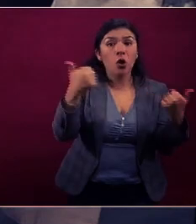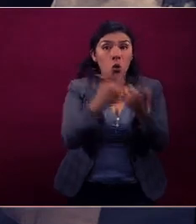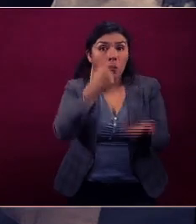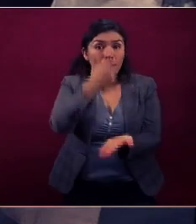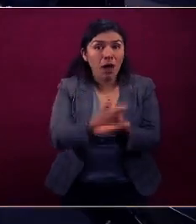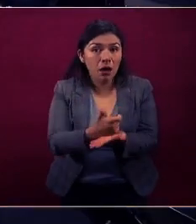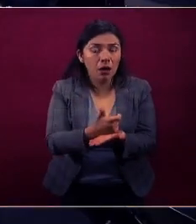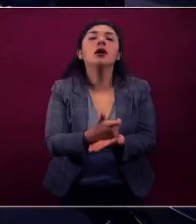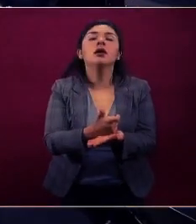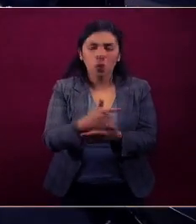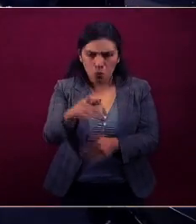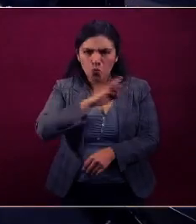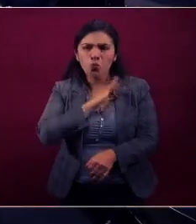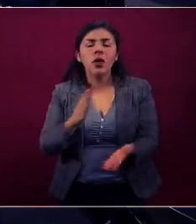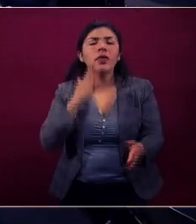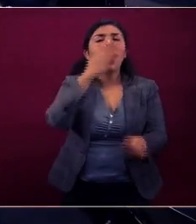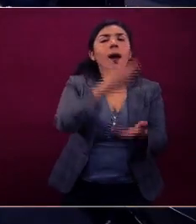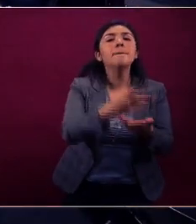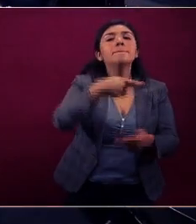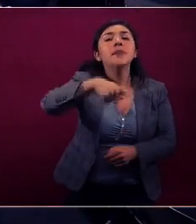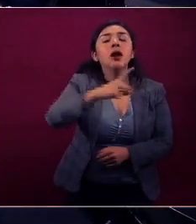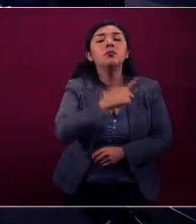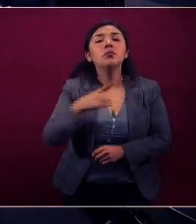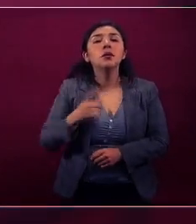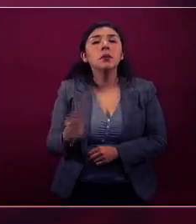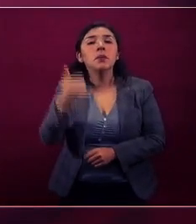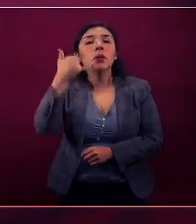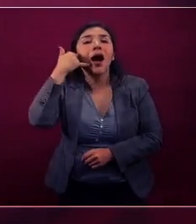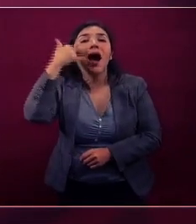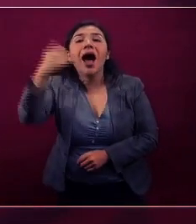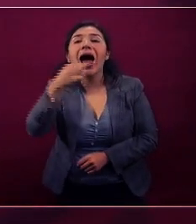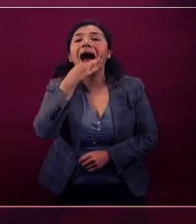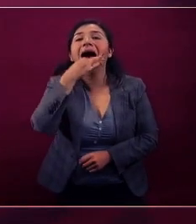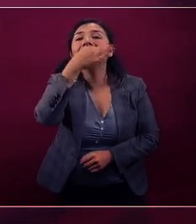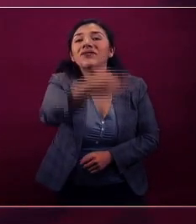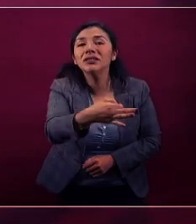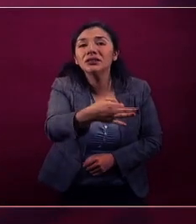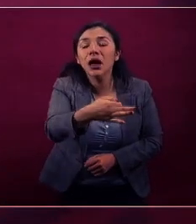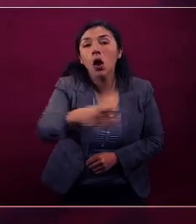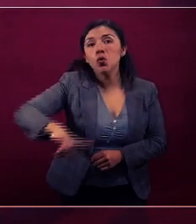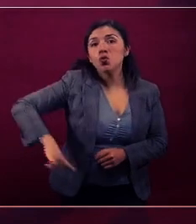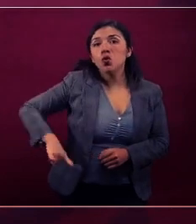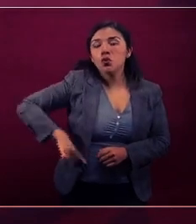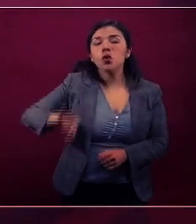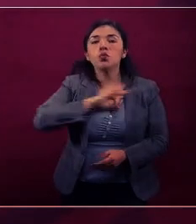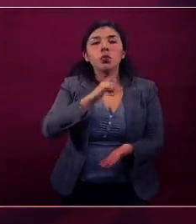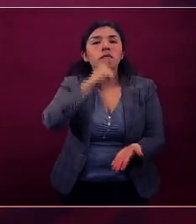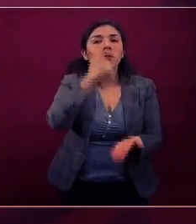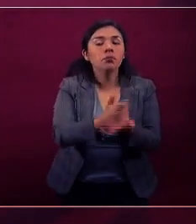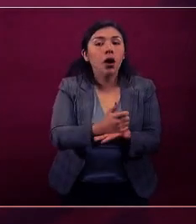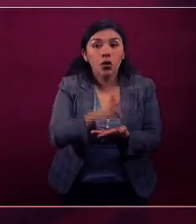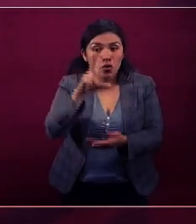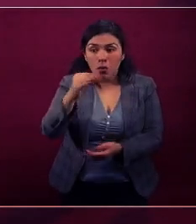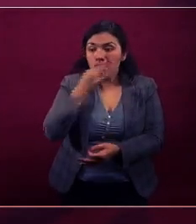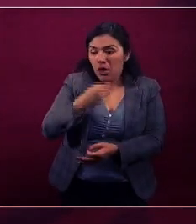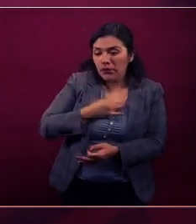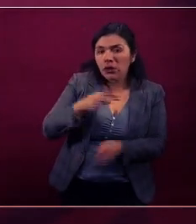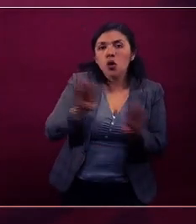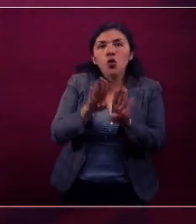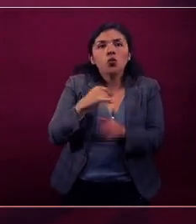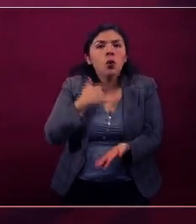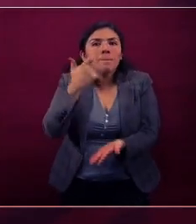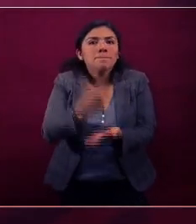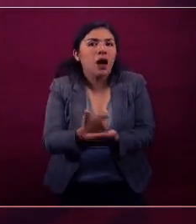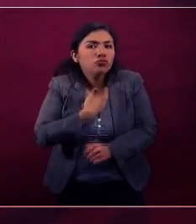sí puede ir, pero tienes que hablar por teléfono, tienes que avisar para que el gobierno lo pueda cubrir, si no, ¿cómo lo cubrimos? Ok.